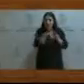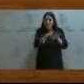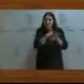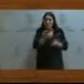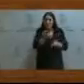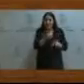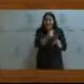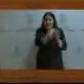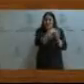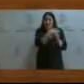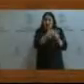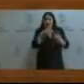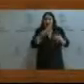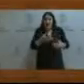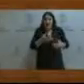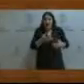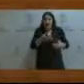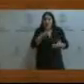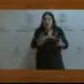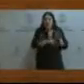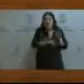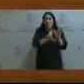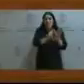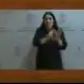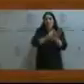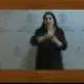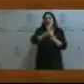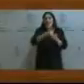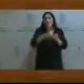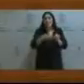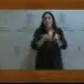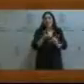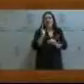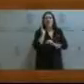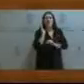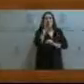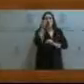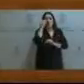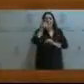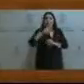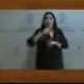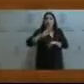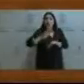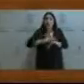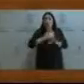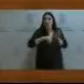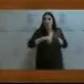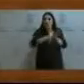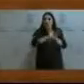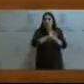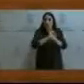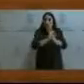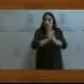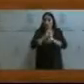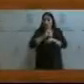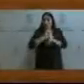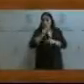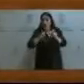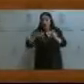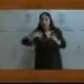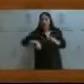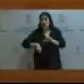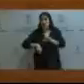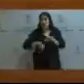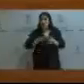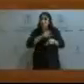situación en la cual la aplicación de la ley sea tan traumática. Eso no es culpa ni de la ley ni de los profesionales, es culpa de